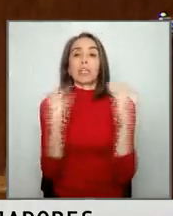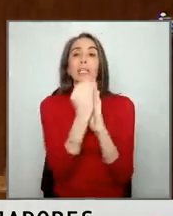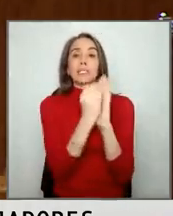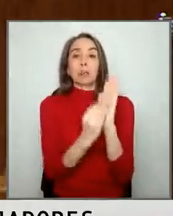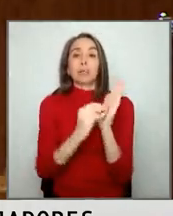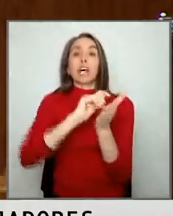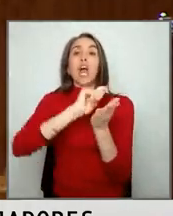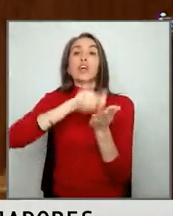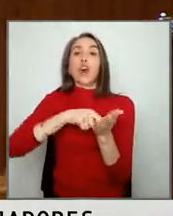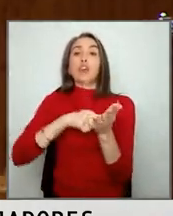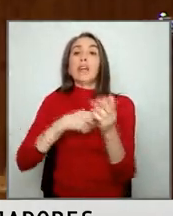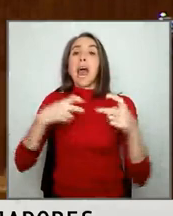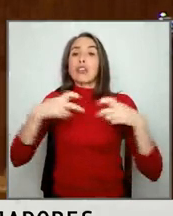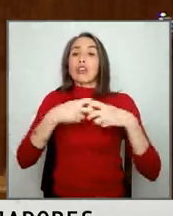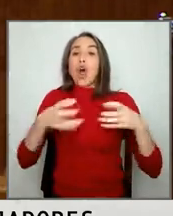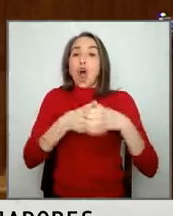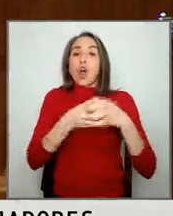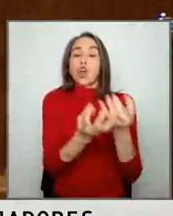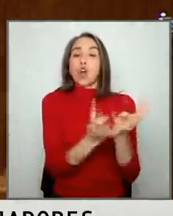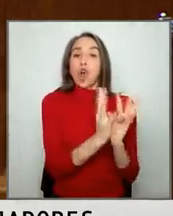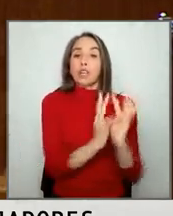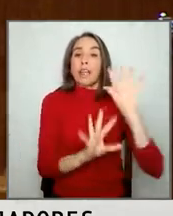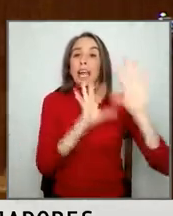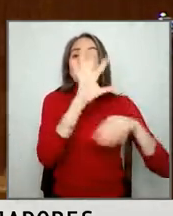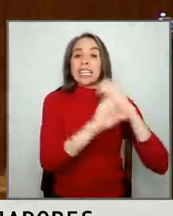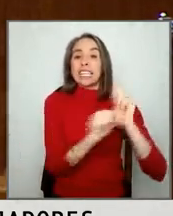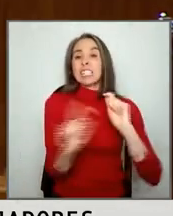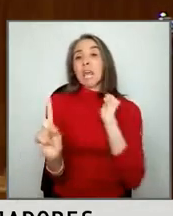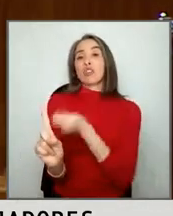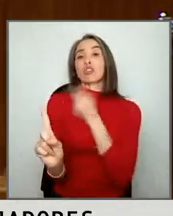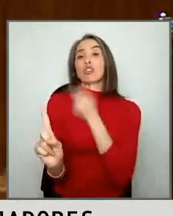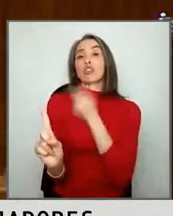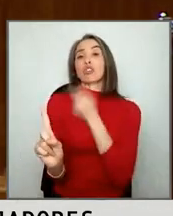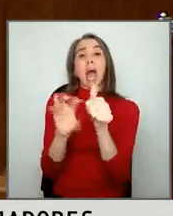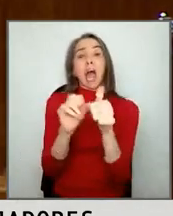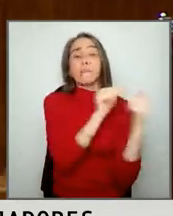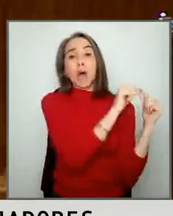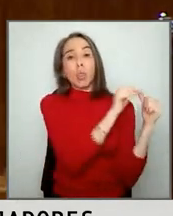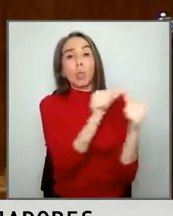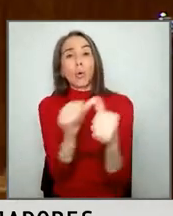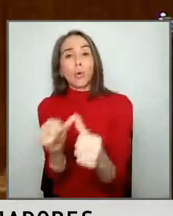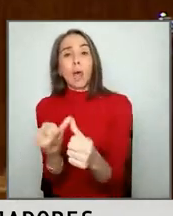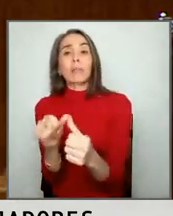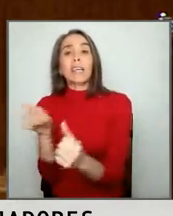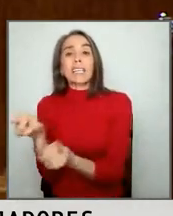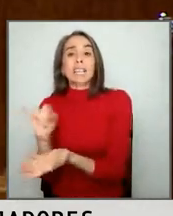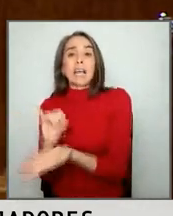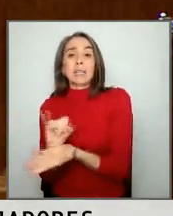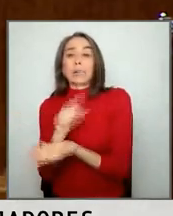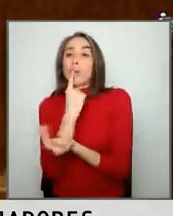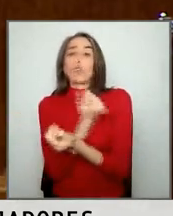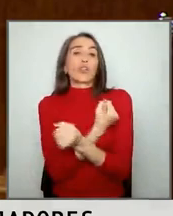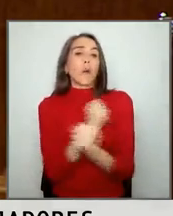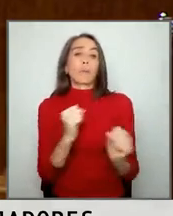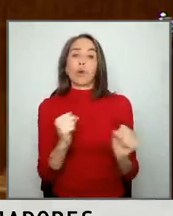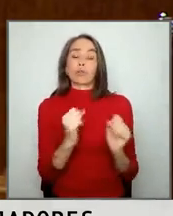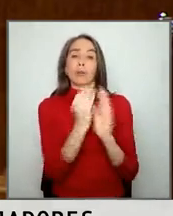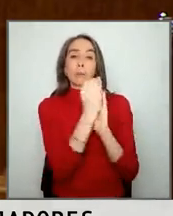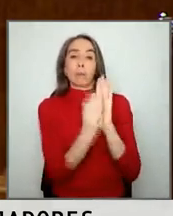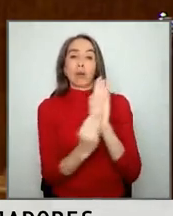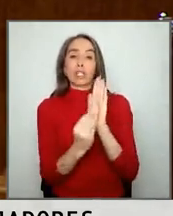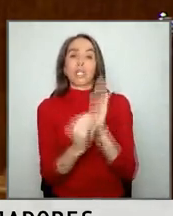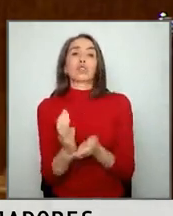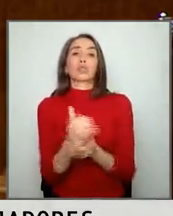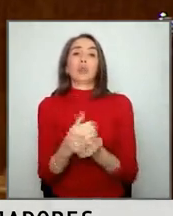de 15 años recibidas por asistente de la educación este organismo expresó que no era posible incorporarlas al sueldo base sin